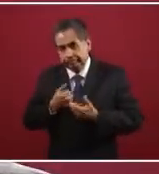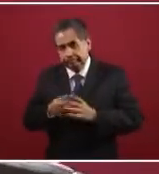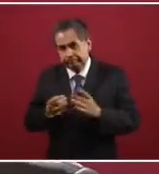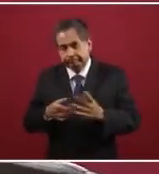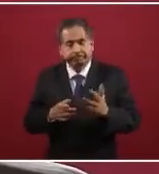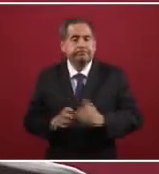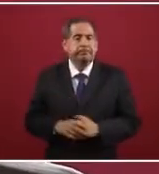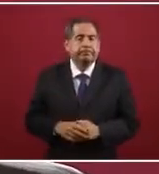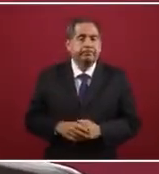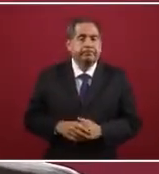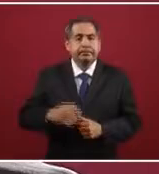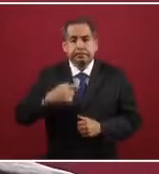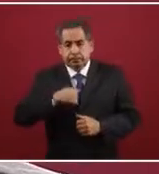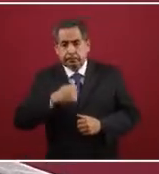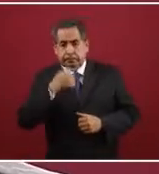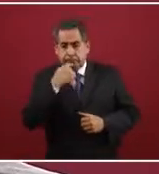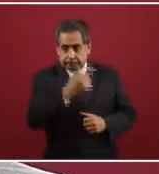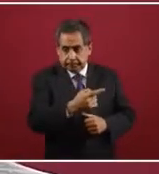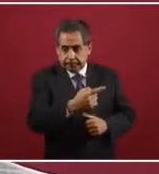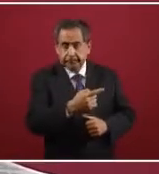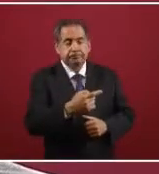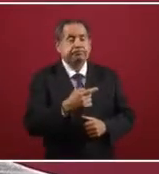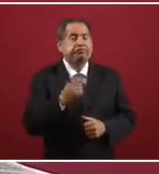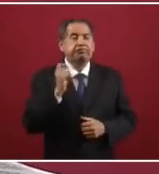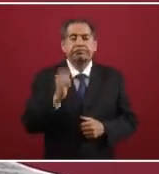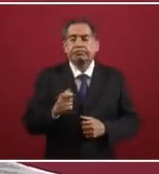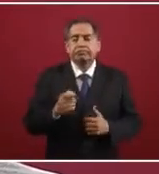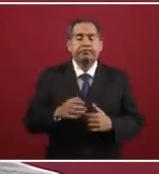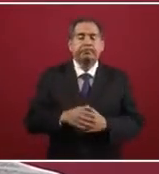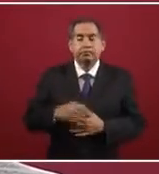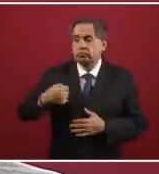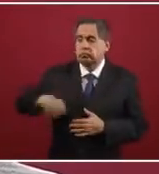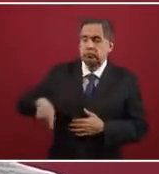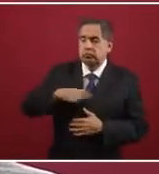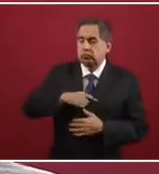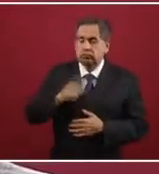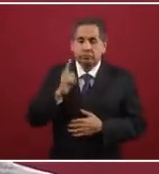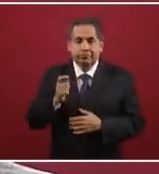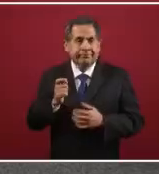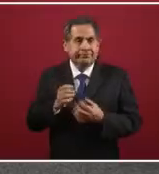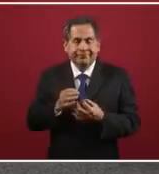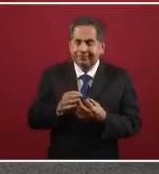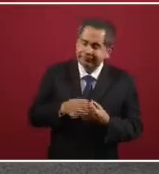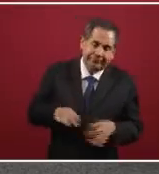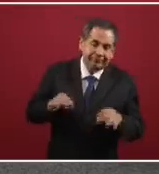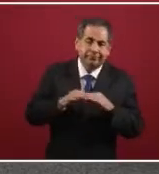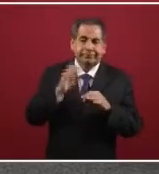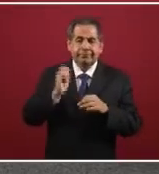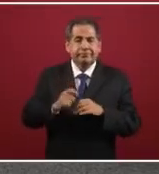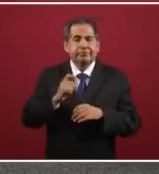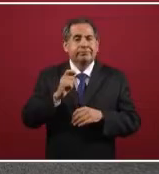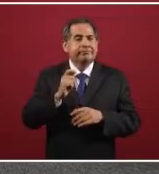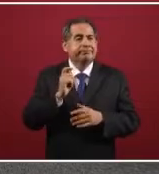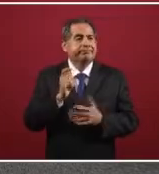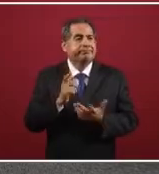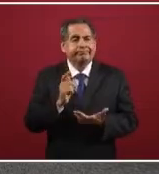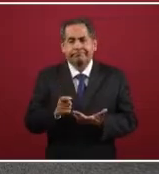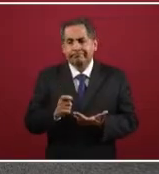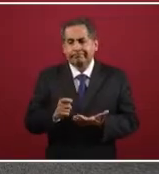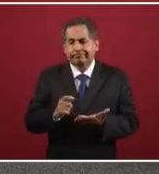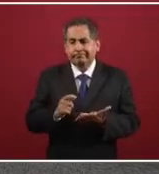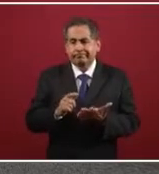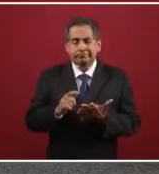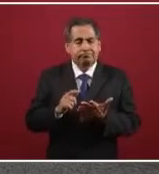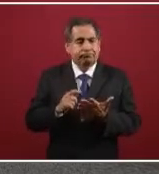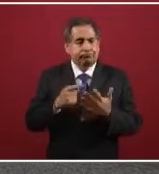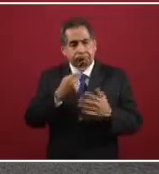Lo que yo le comenté en esa ocasión es que para nosotros es muy importante que se apliquen